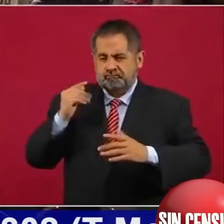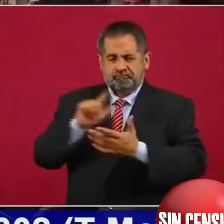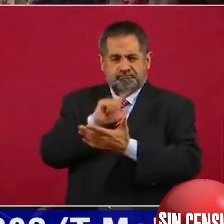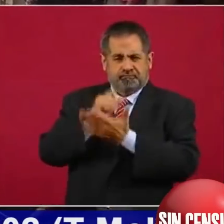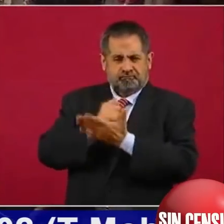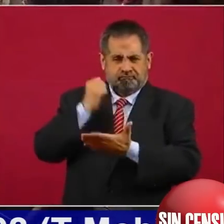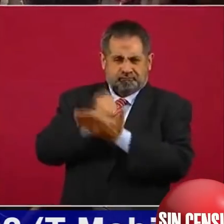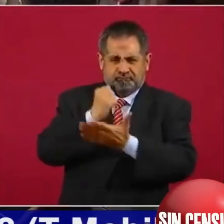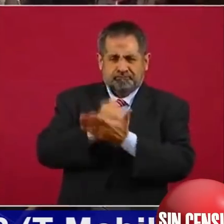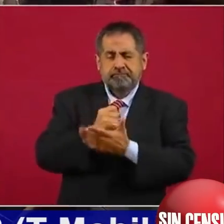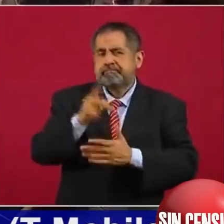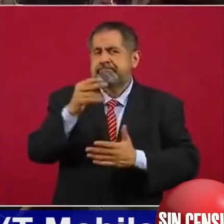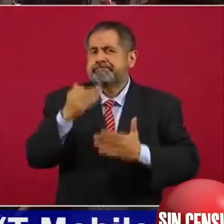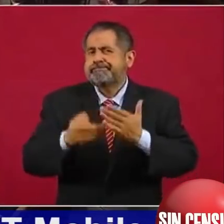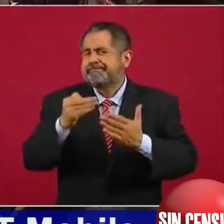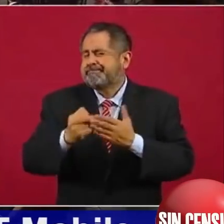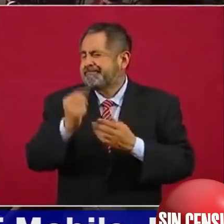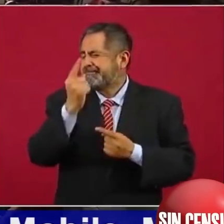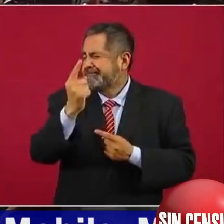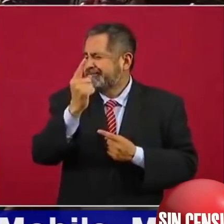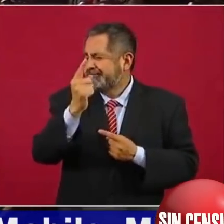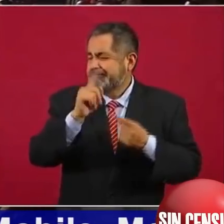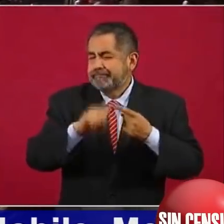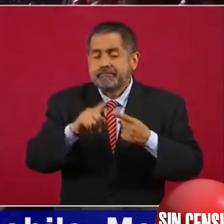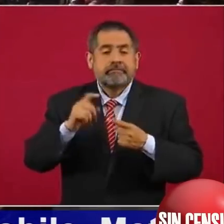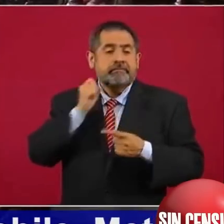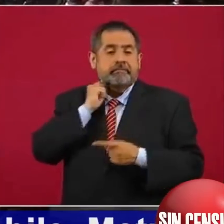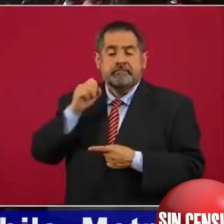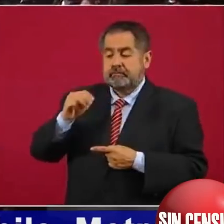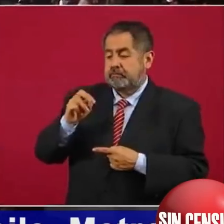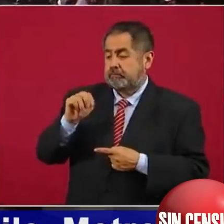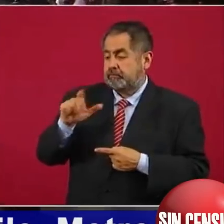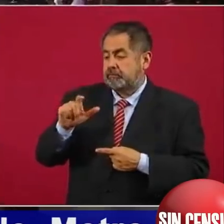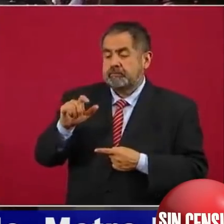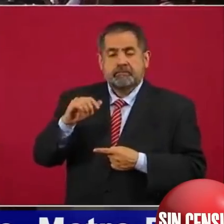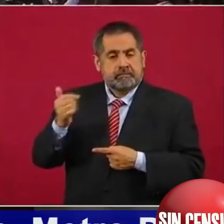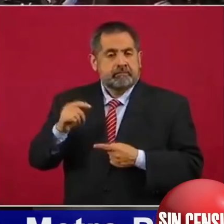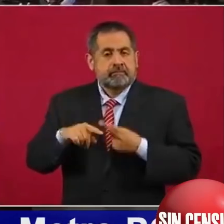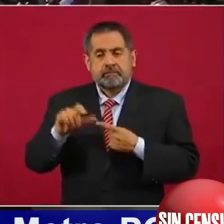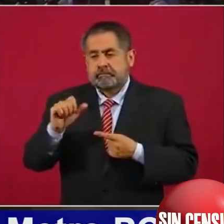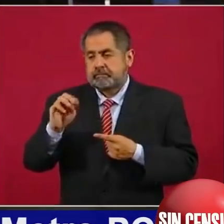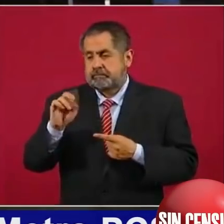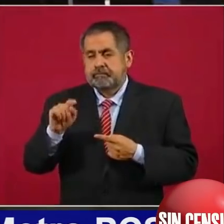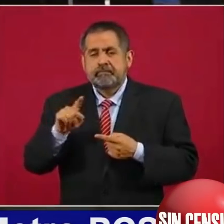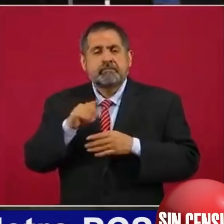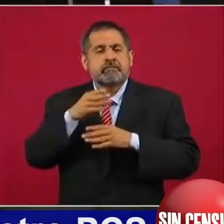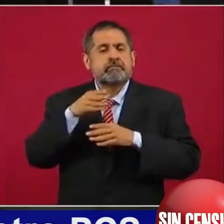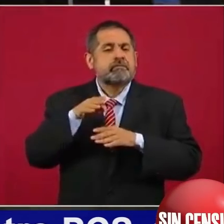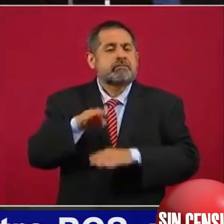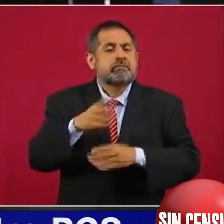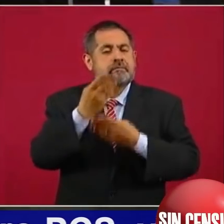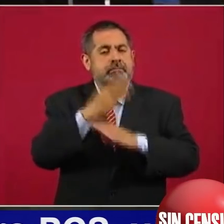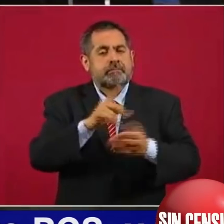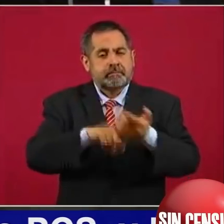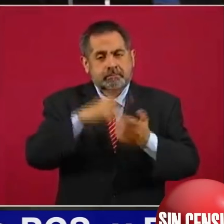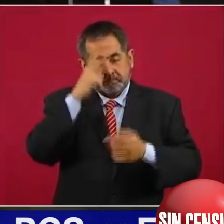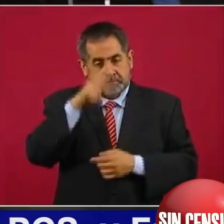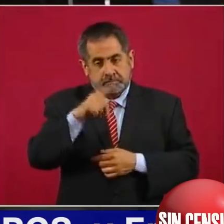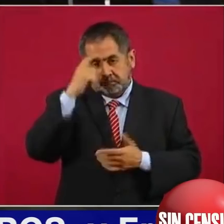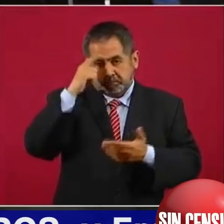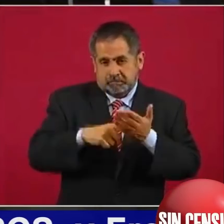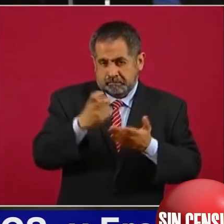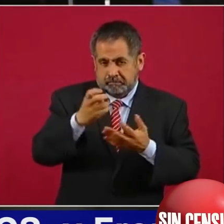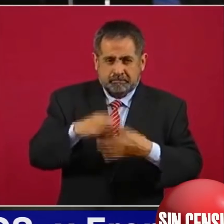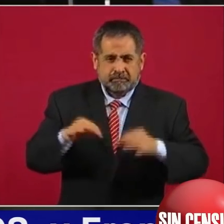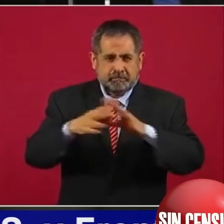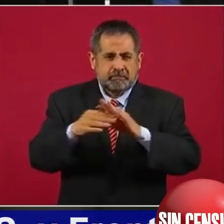una pendiente, justamente una que impulsaba el senador Monreal y el senador Armenta, que es la parte del Banco de México. Creo que es importante por la cuestión